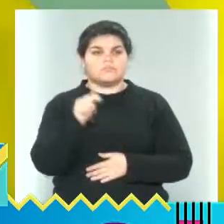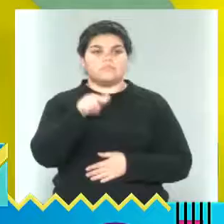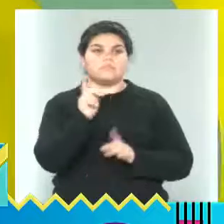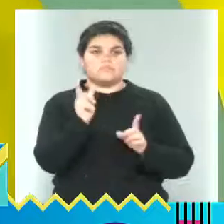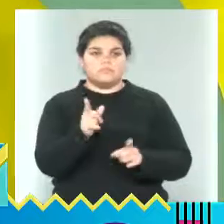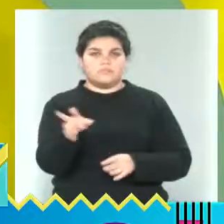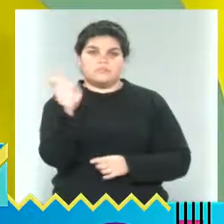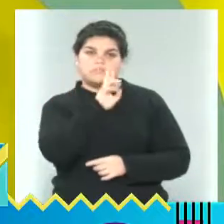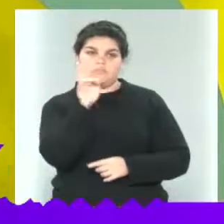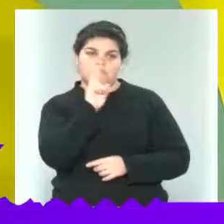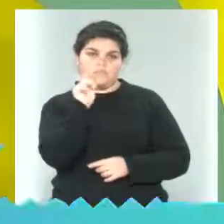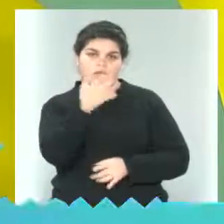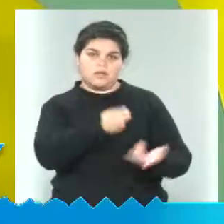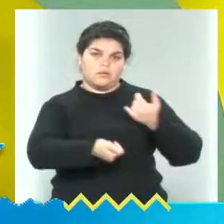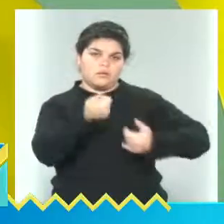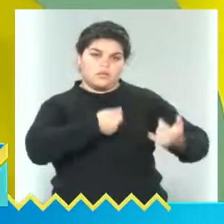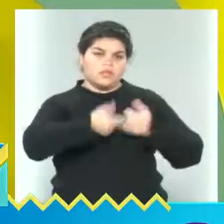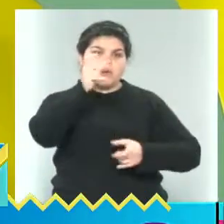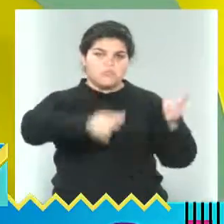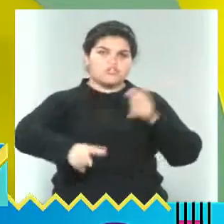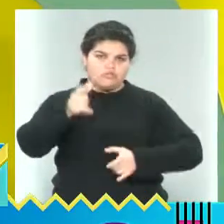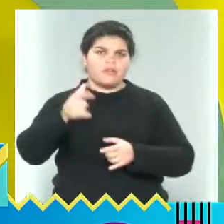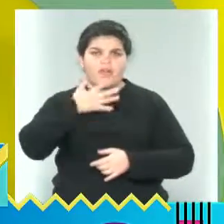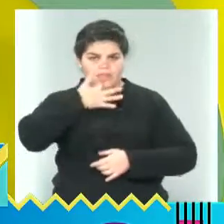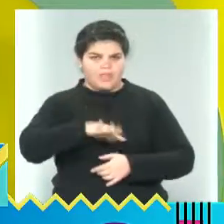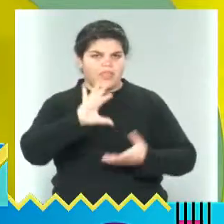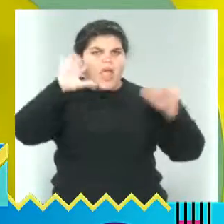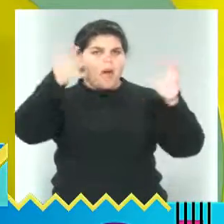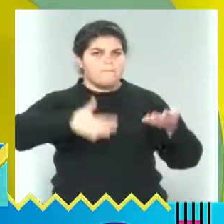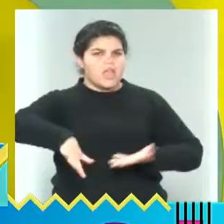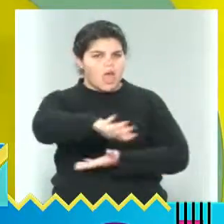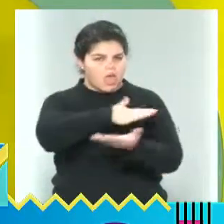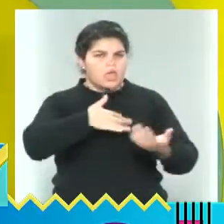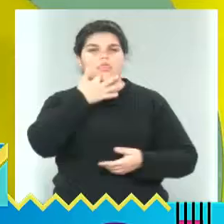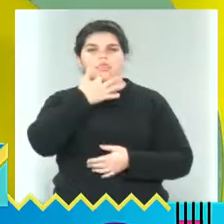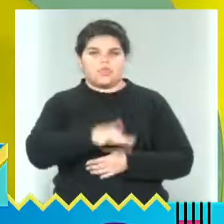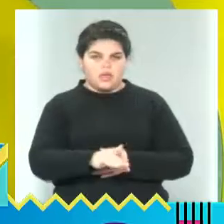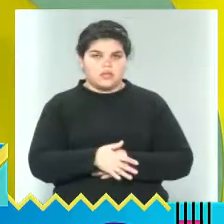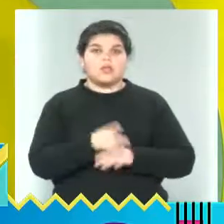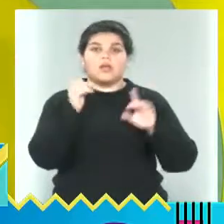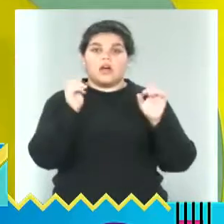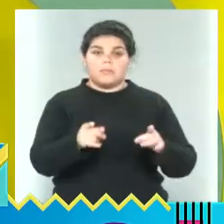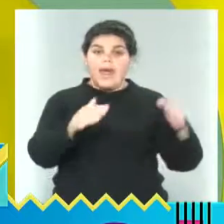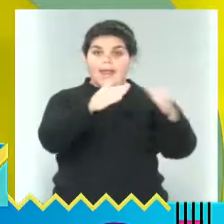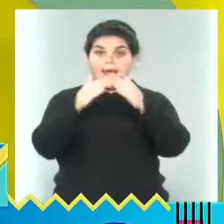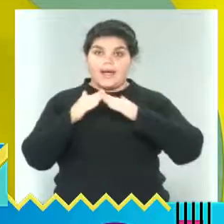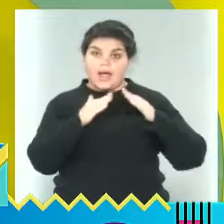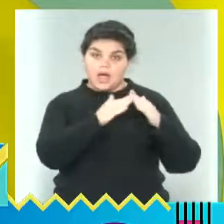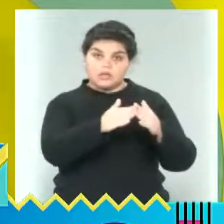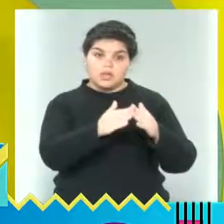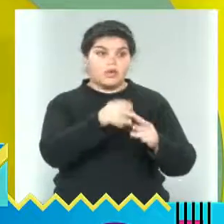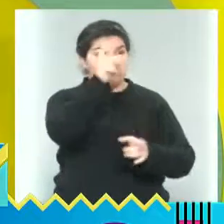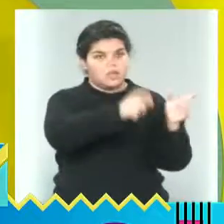de que la gente tiene más conciencia sobre el medio ambiente, el tema ambiental llega a las casas, llega a la